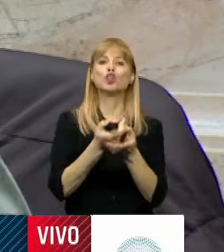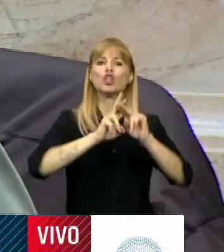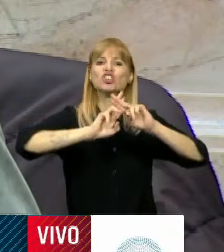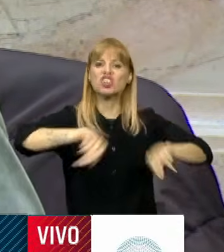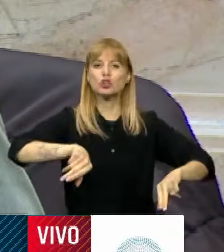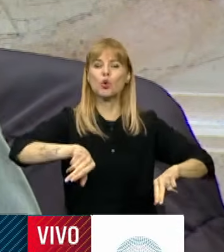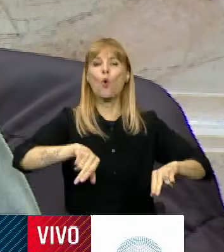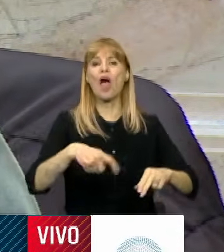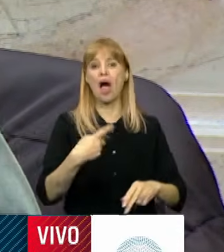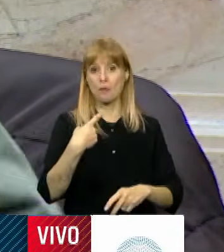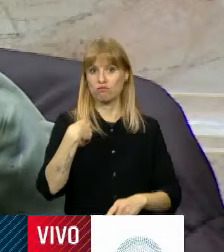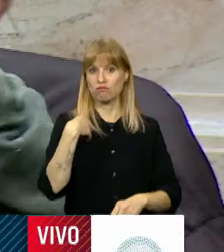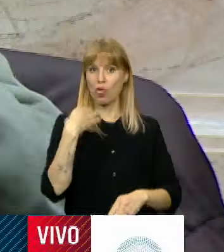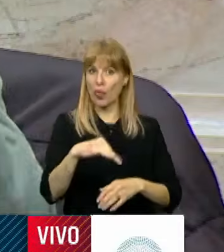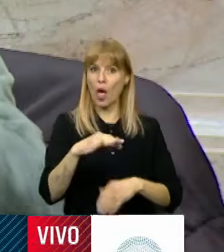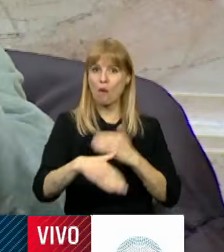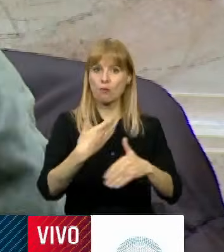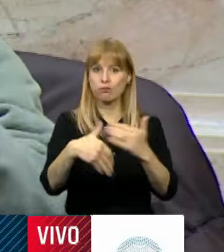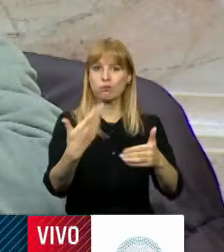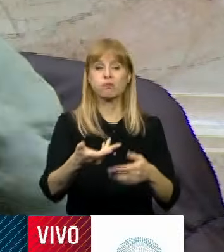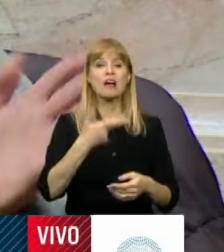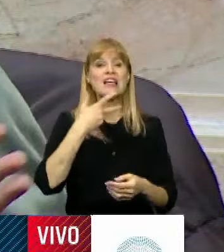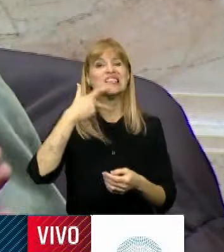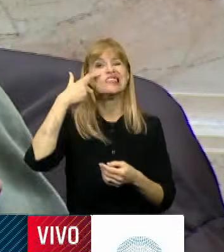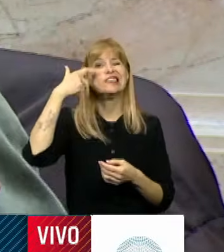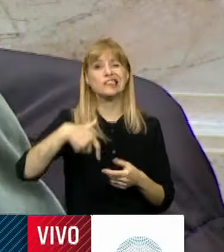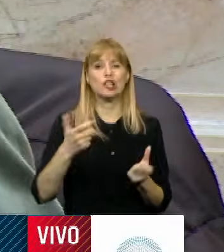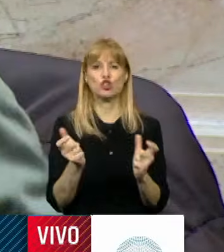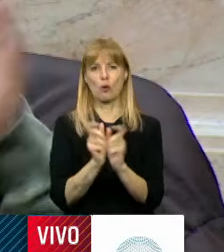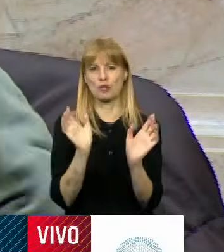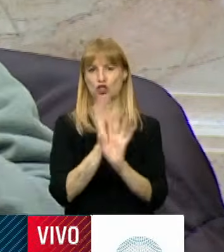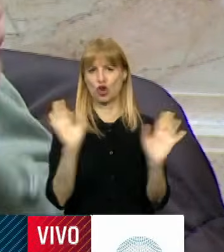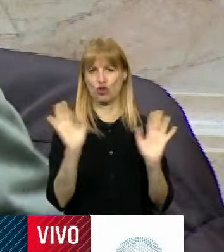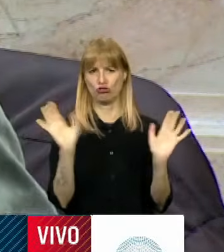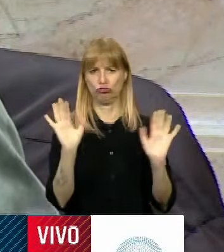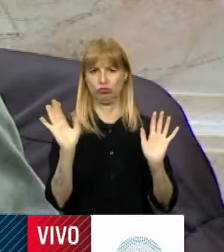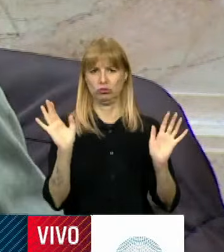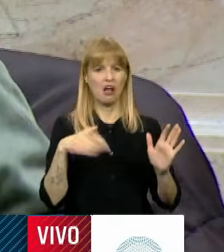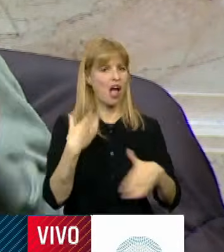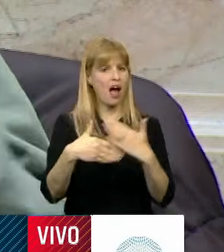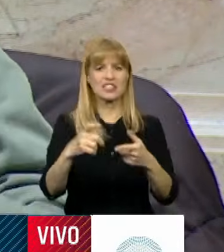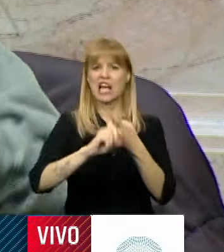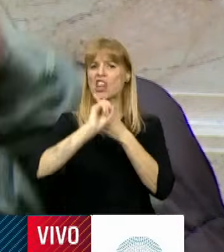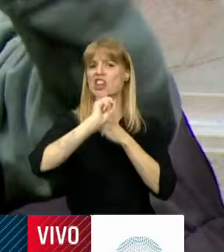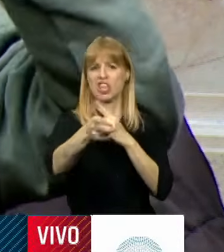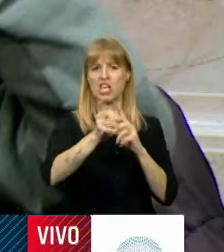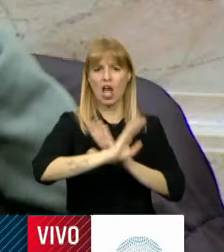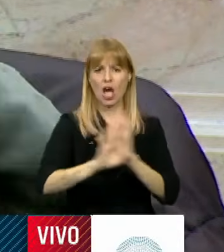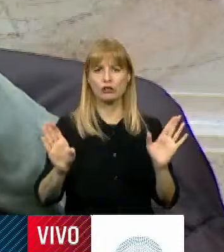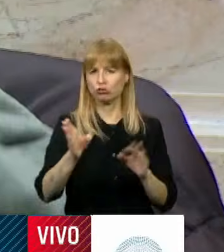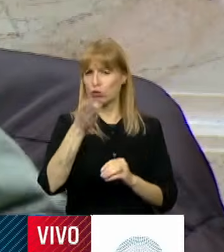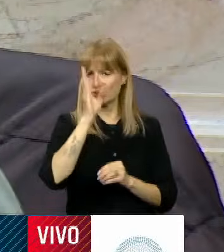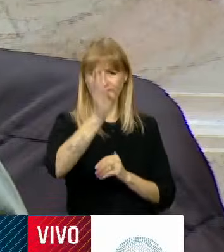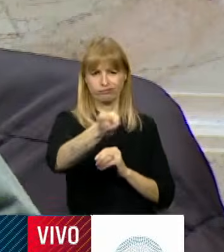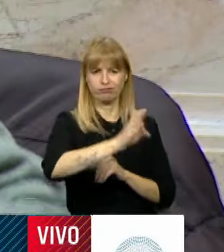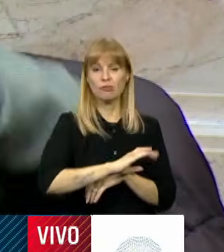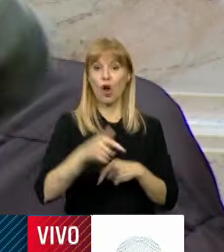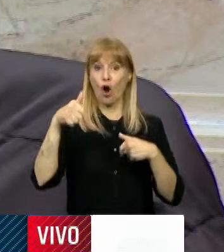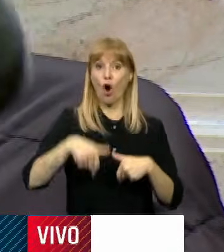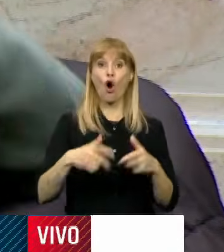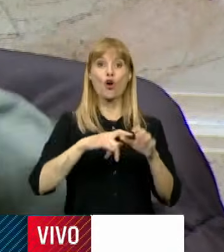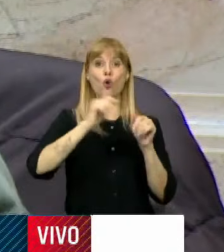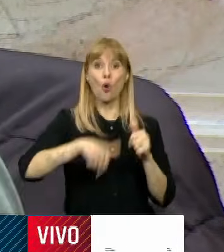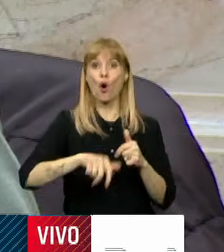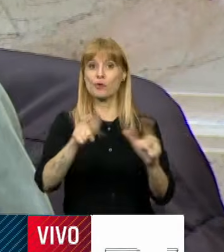avanzar con la moción de censura. Sin ningún tipo de comisión, no dice nada. Hay que avanzar directamente. Por eso, presidente, aunque hoy no hayamos tenido